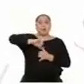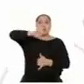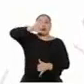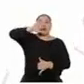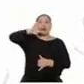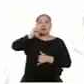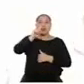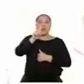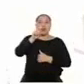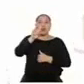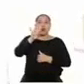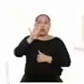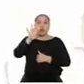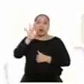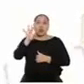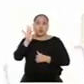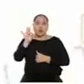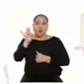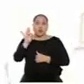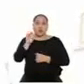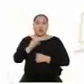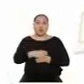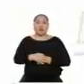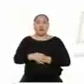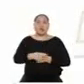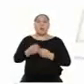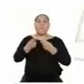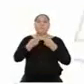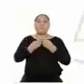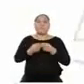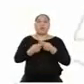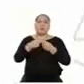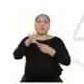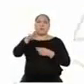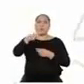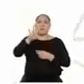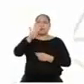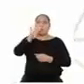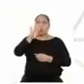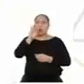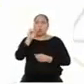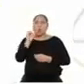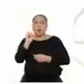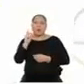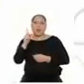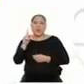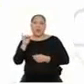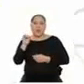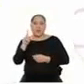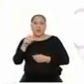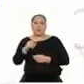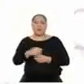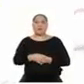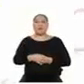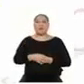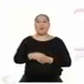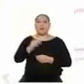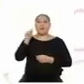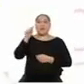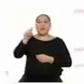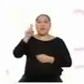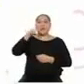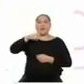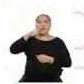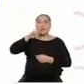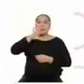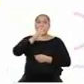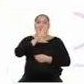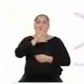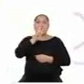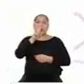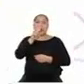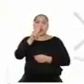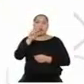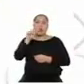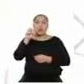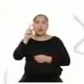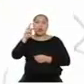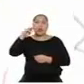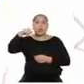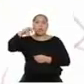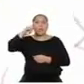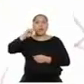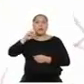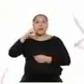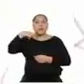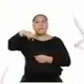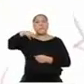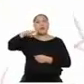centímetros Y tiene una masa corporal aproximada de 40 kilogramos Él requiere de 52 gramos de